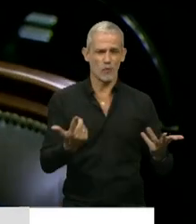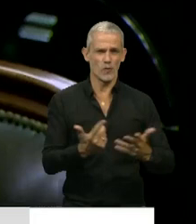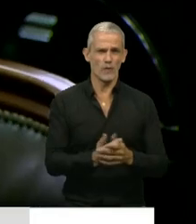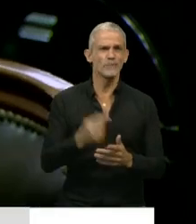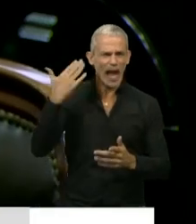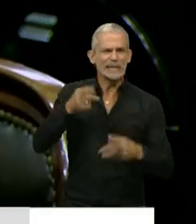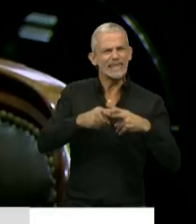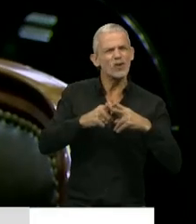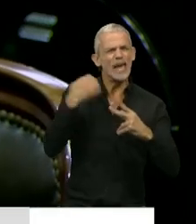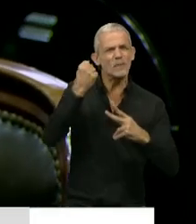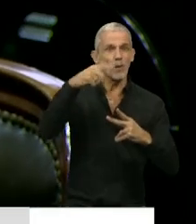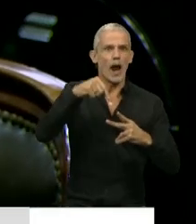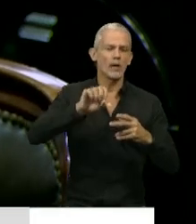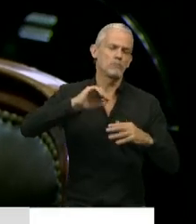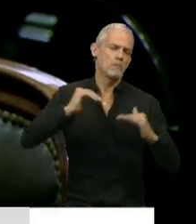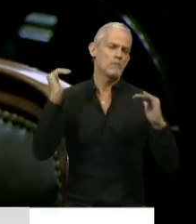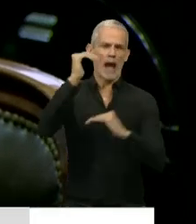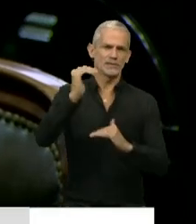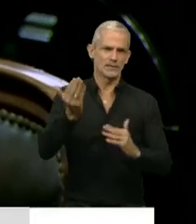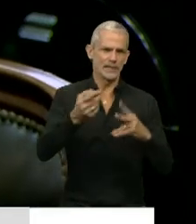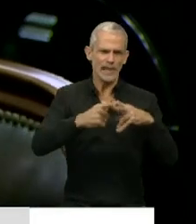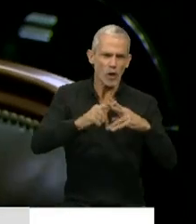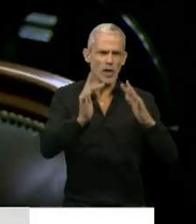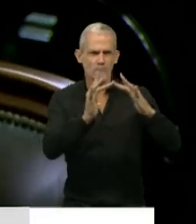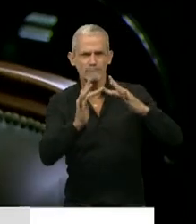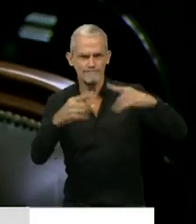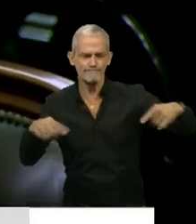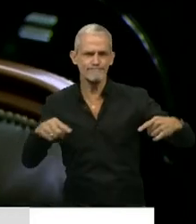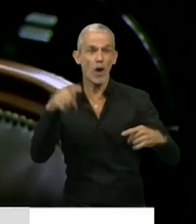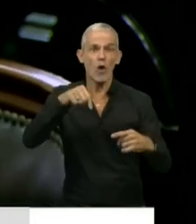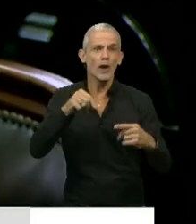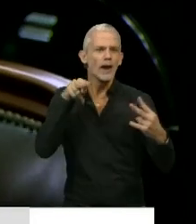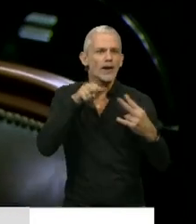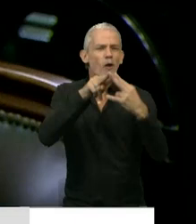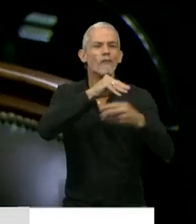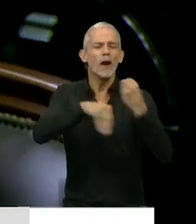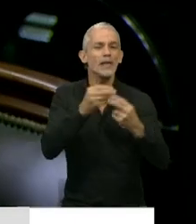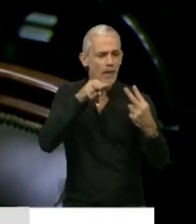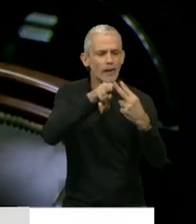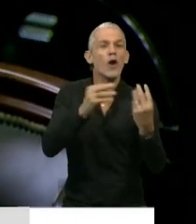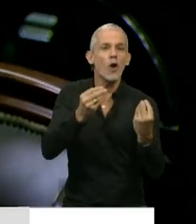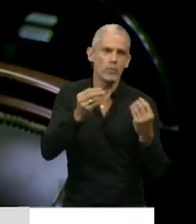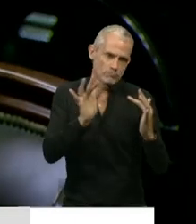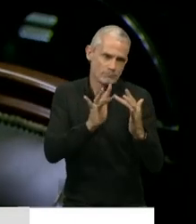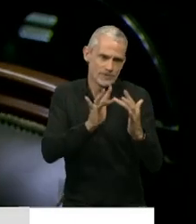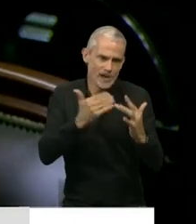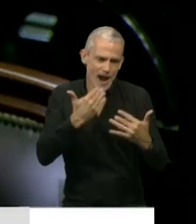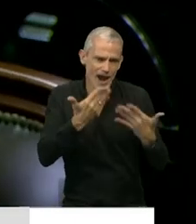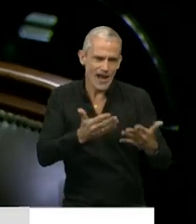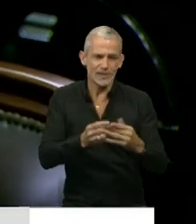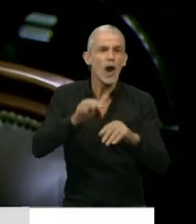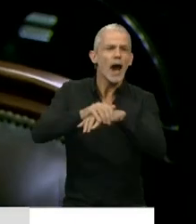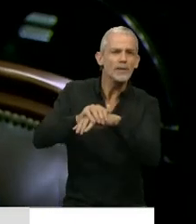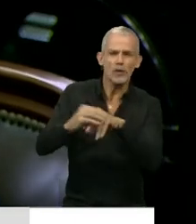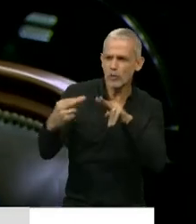ocupaba. Es a través de ellas que hoy se da el encuentro con las familias, con los